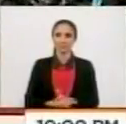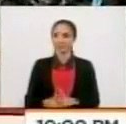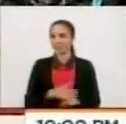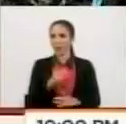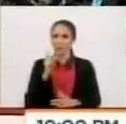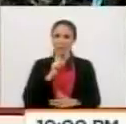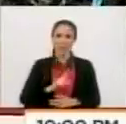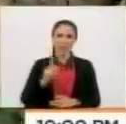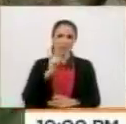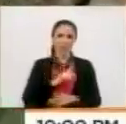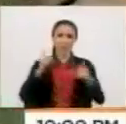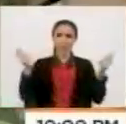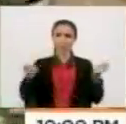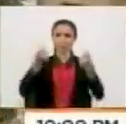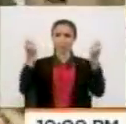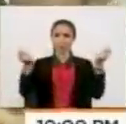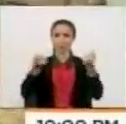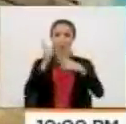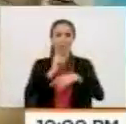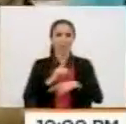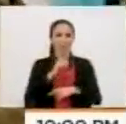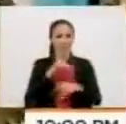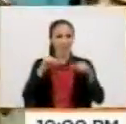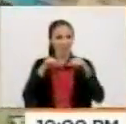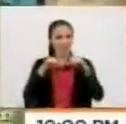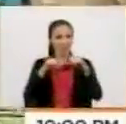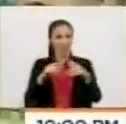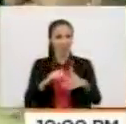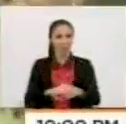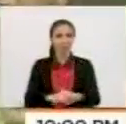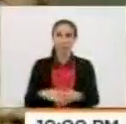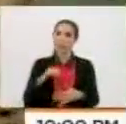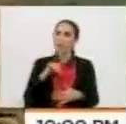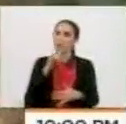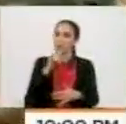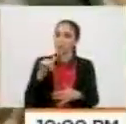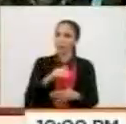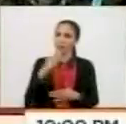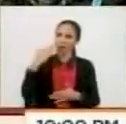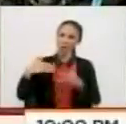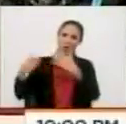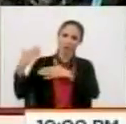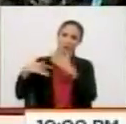Mentiras y campañas de mentiras. Yo le comentaba, presidente, hace días,